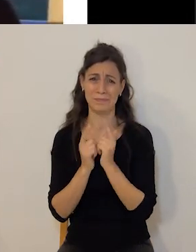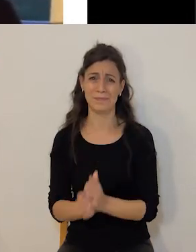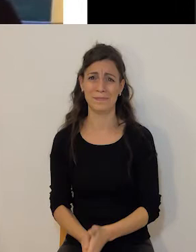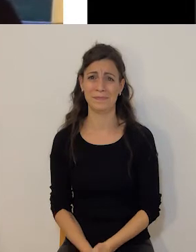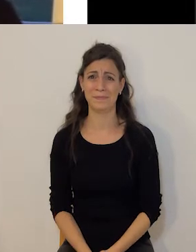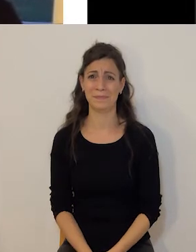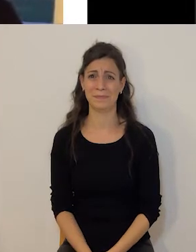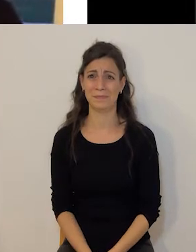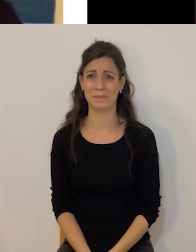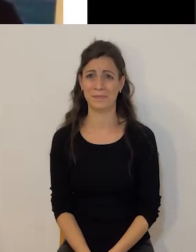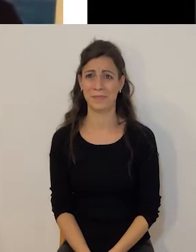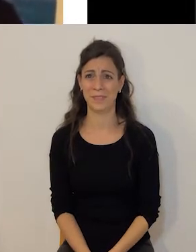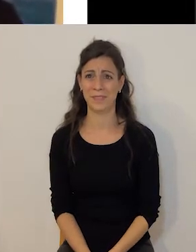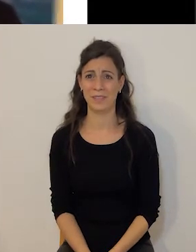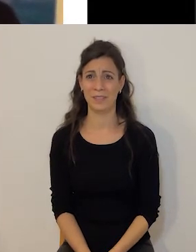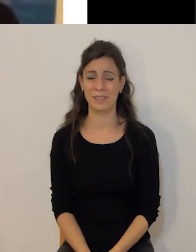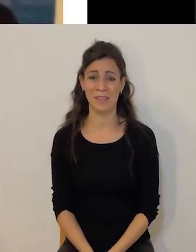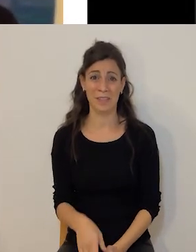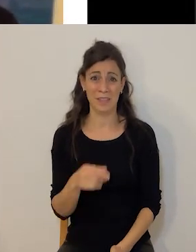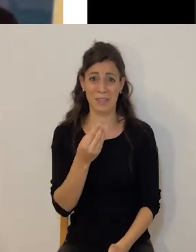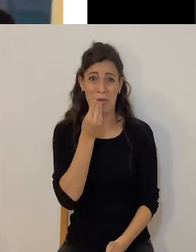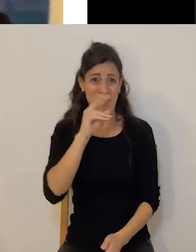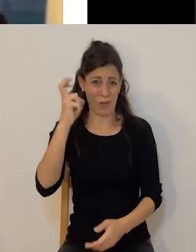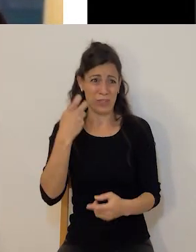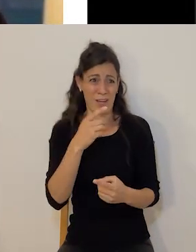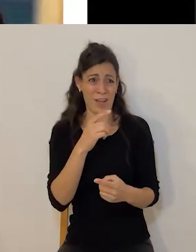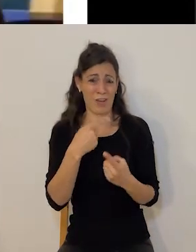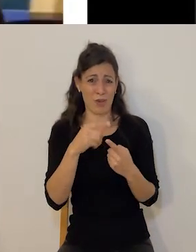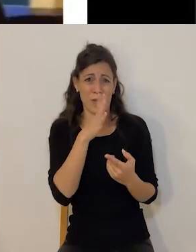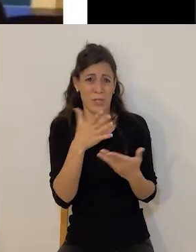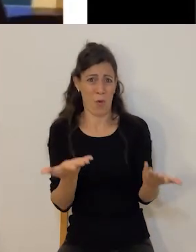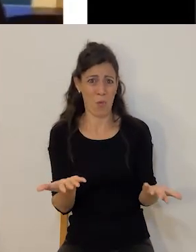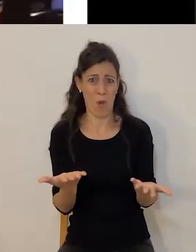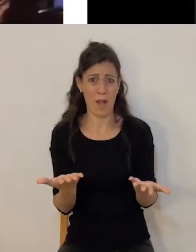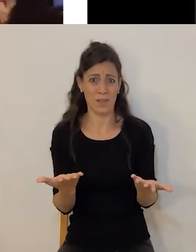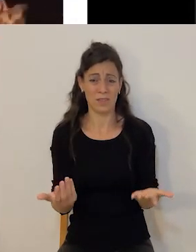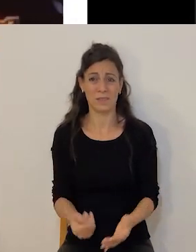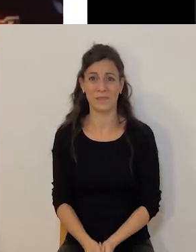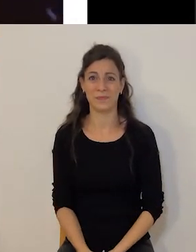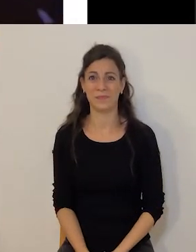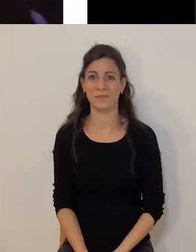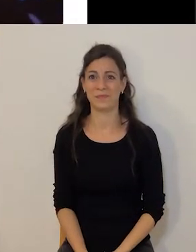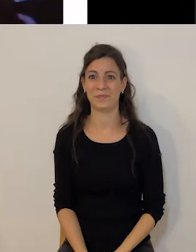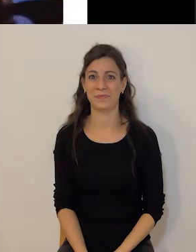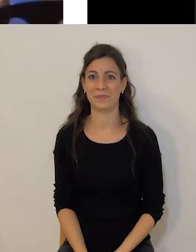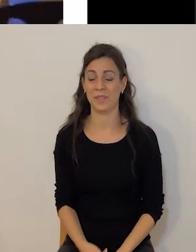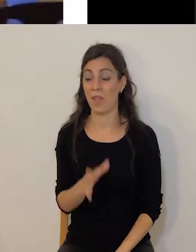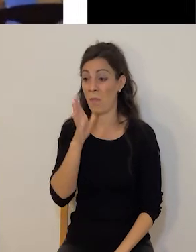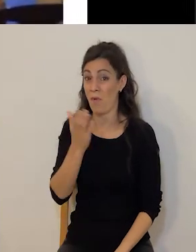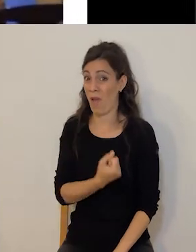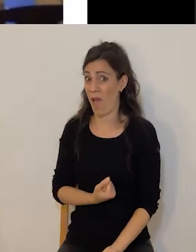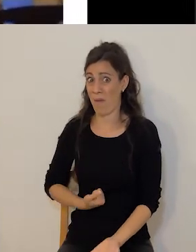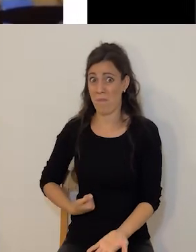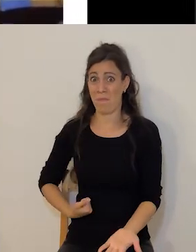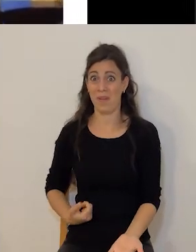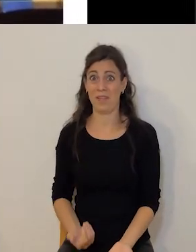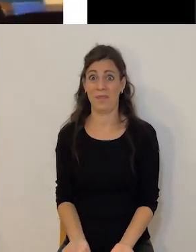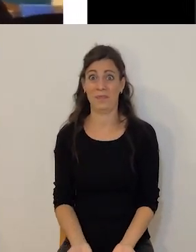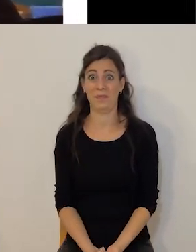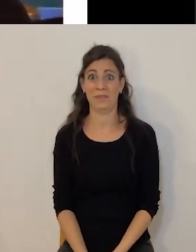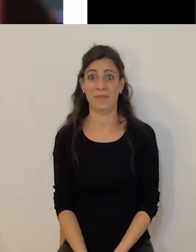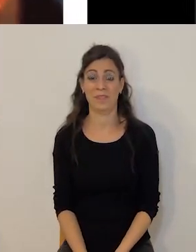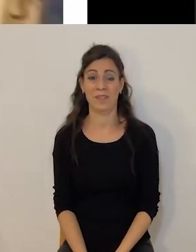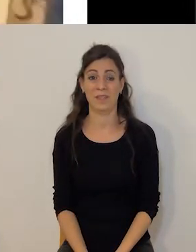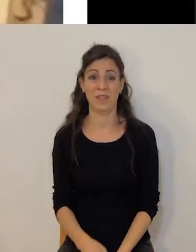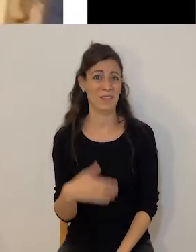Why didn't you eat something else? I was hungry. Hey! Stop! Shut up!